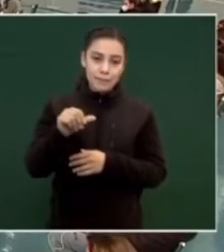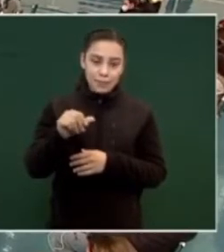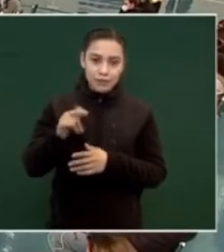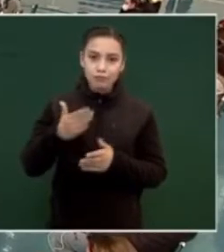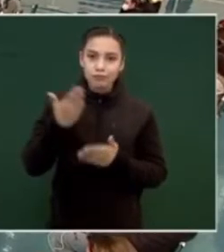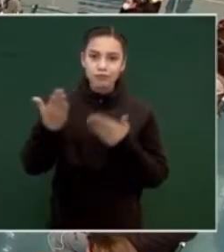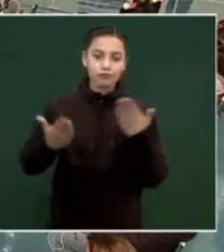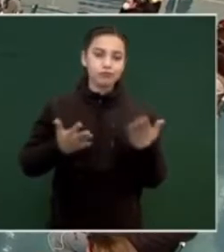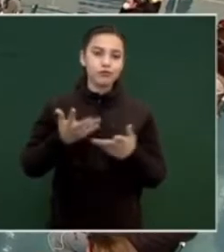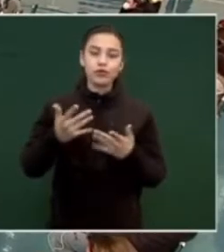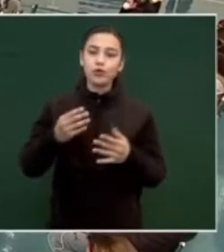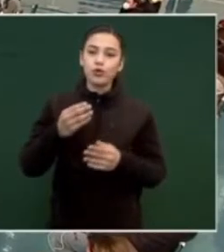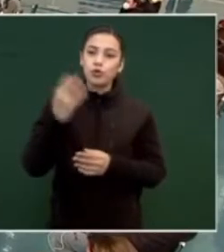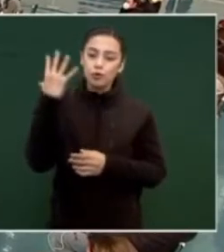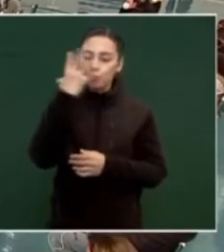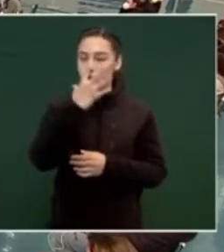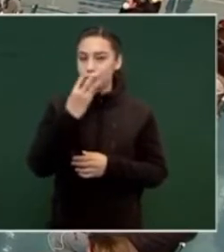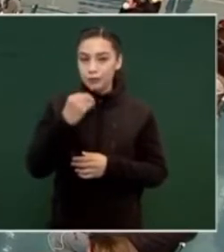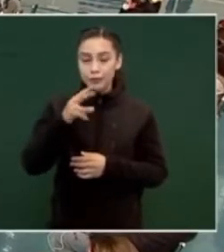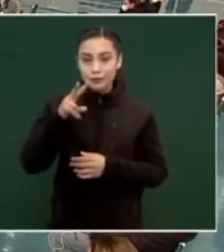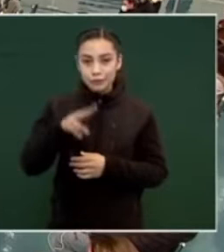y otra en huerta